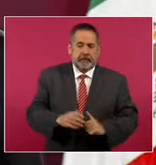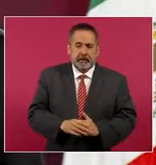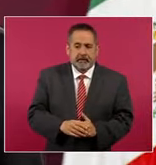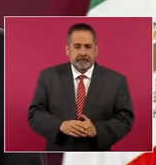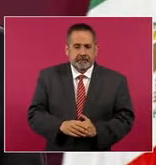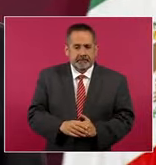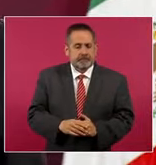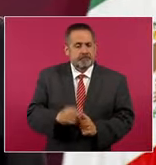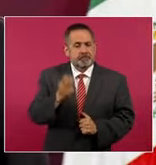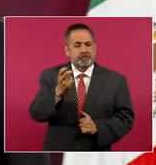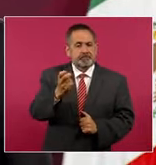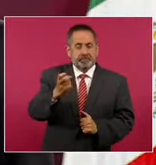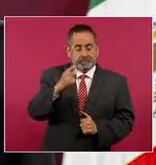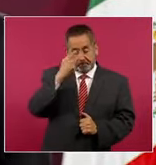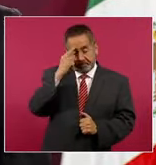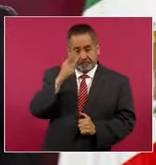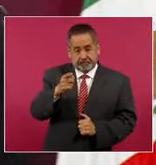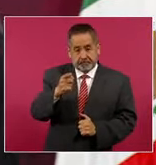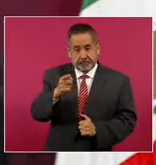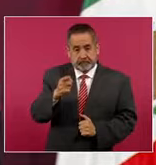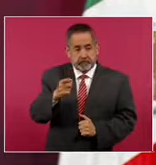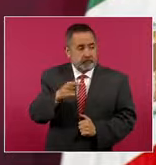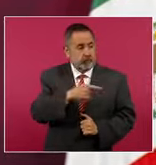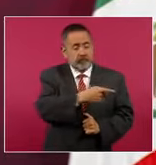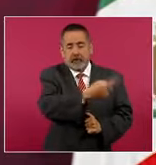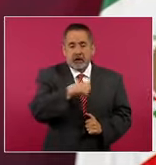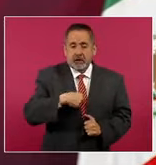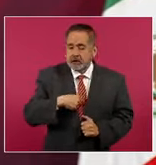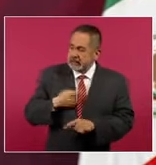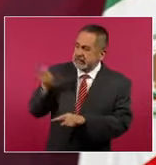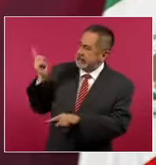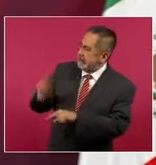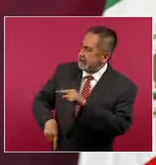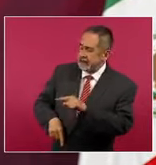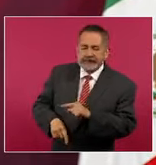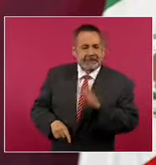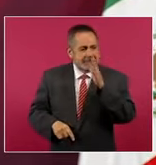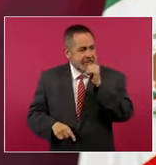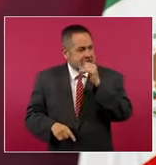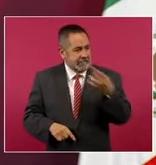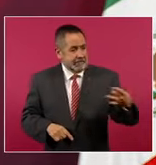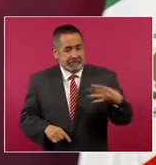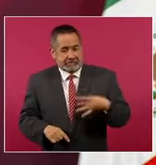que por eso pues no han podido con nosotros.